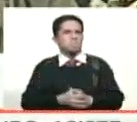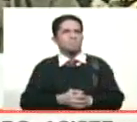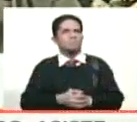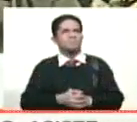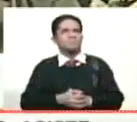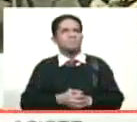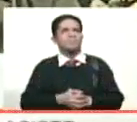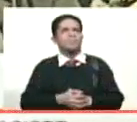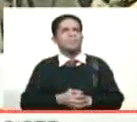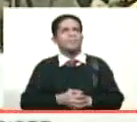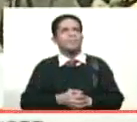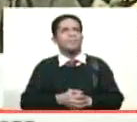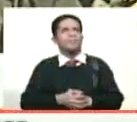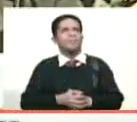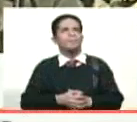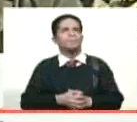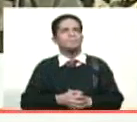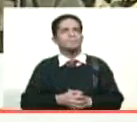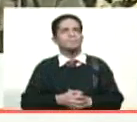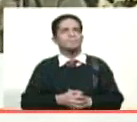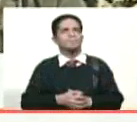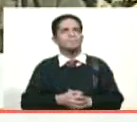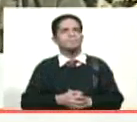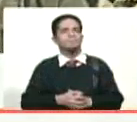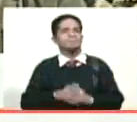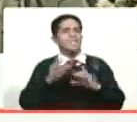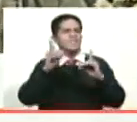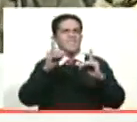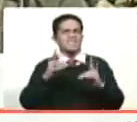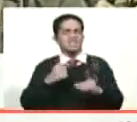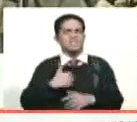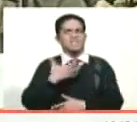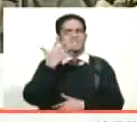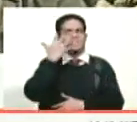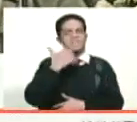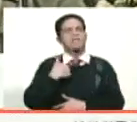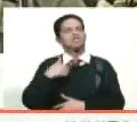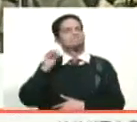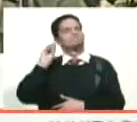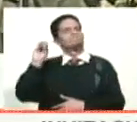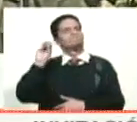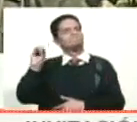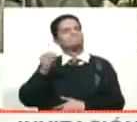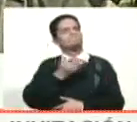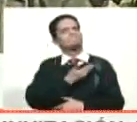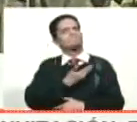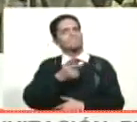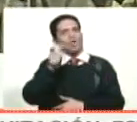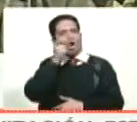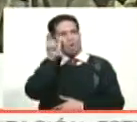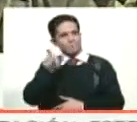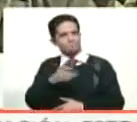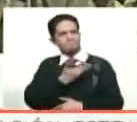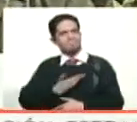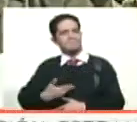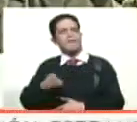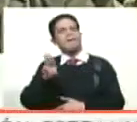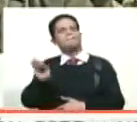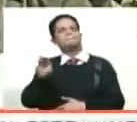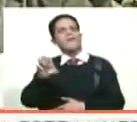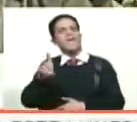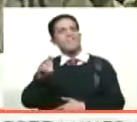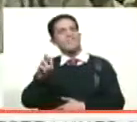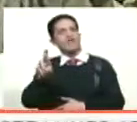la historia de las relaciones entre España y Venezuela. Yo le digo al señor Pedro Sánchez, Dios no lo